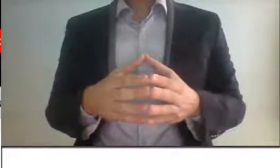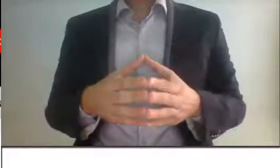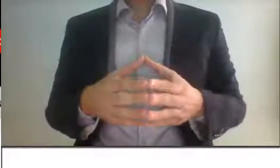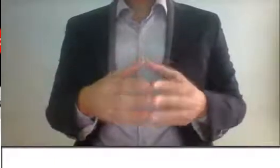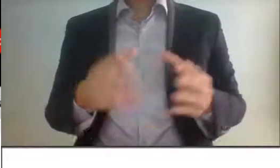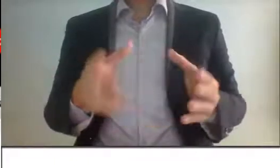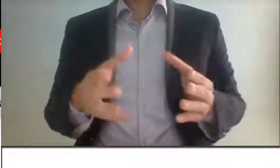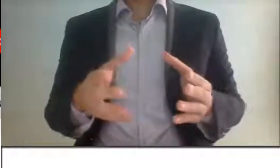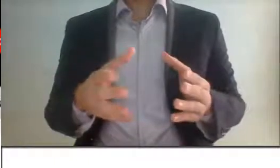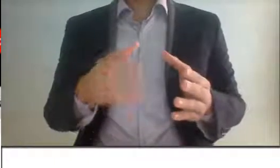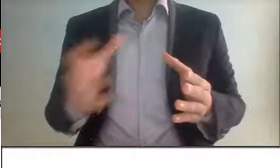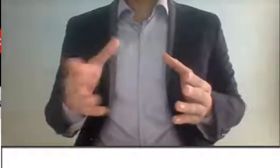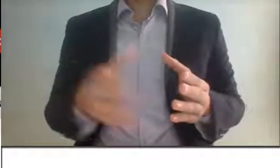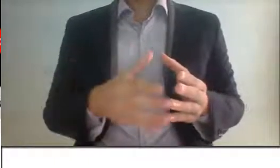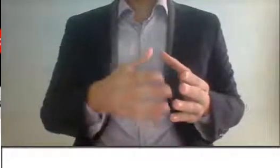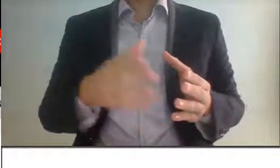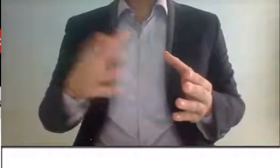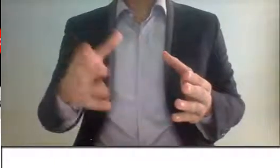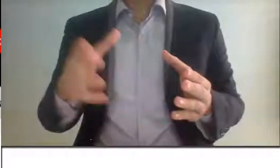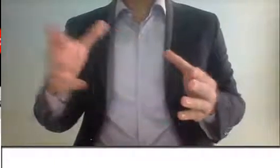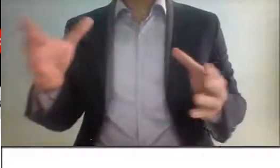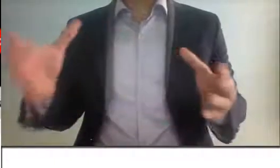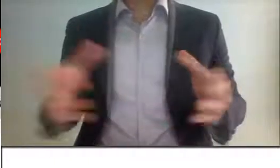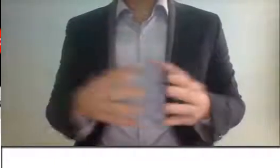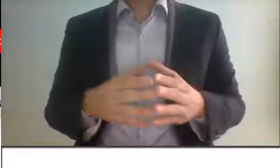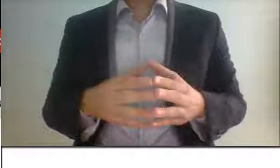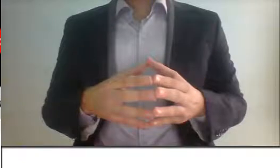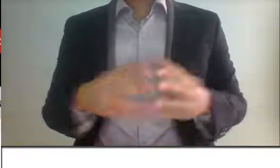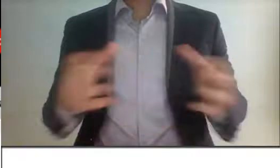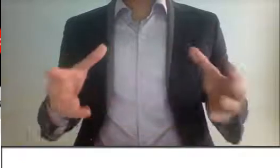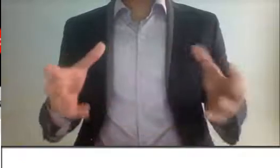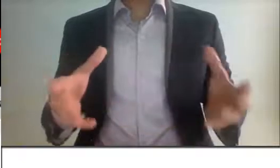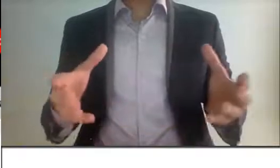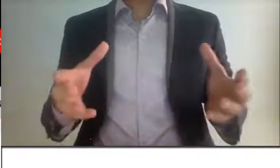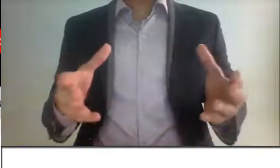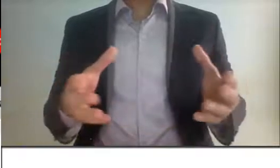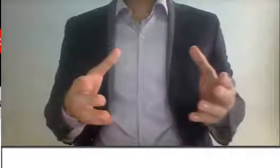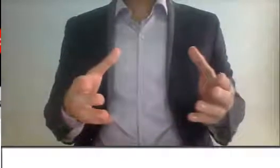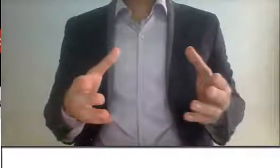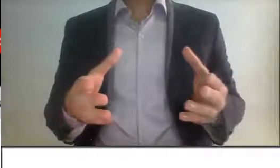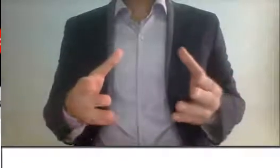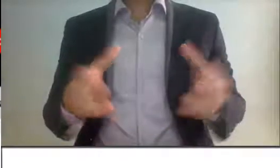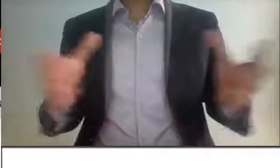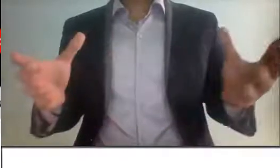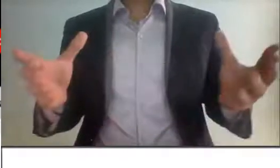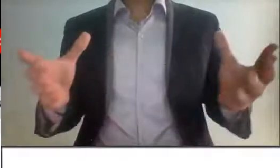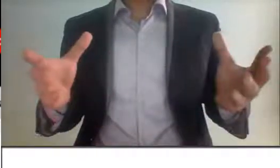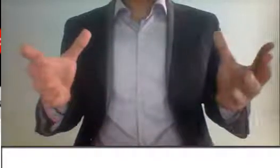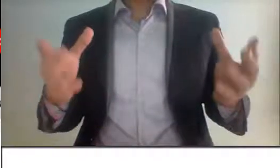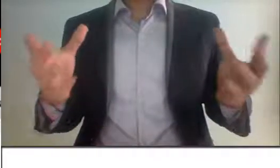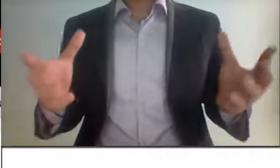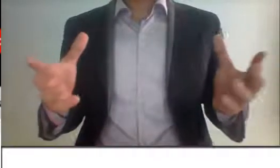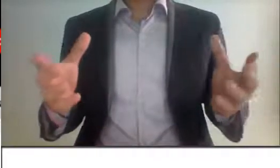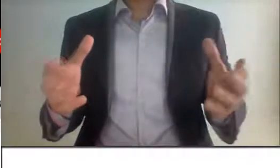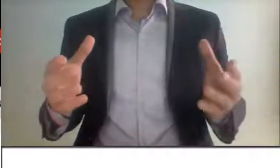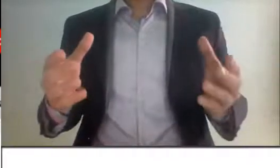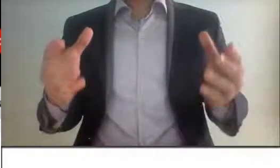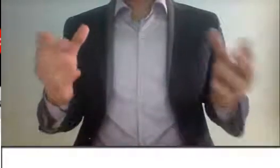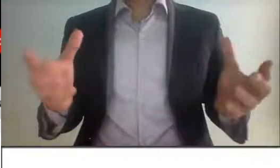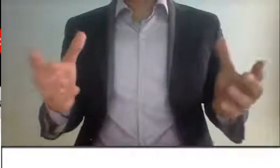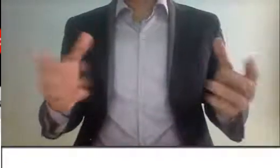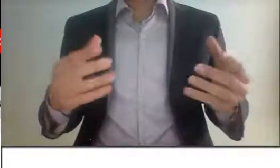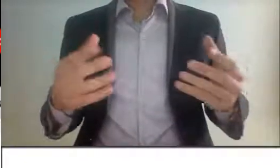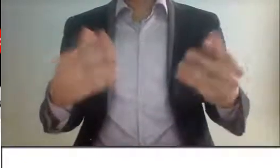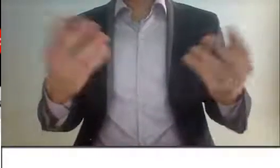y entregarle básicamente las playas, entregar básicamente todo a los extranjeros y a aquellas personas malinchistas que se encargaron de entregar todo a los